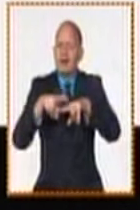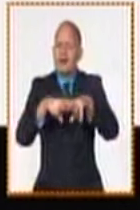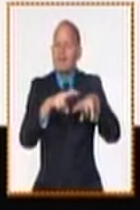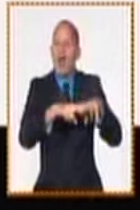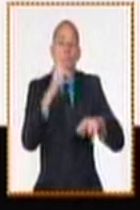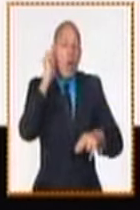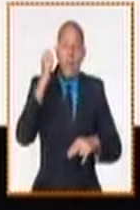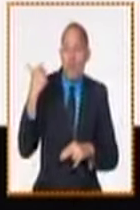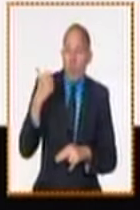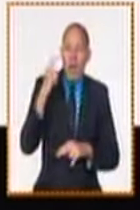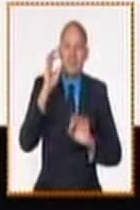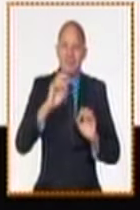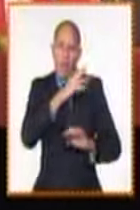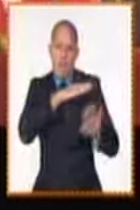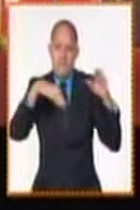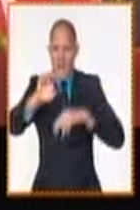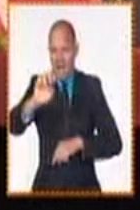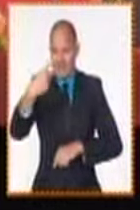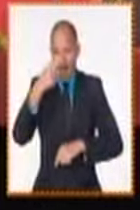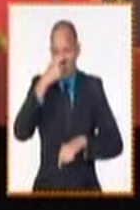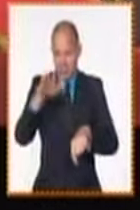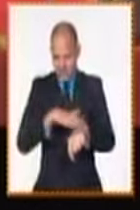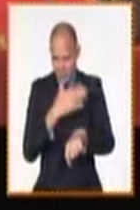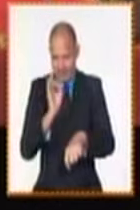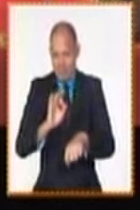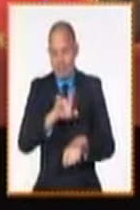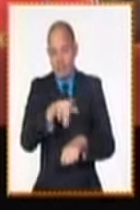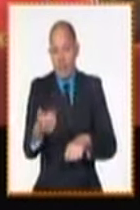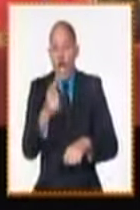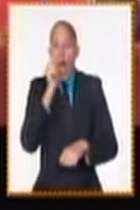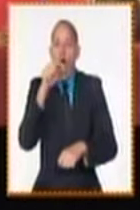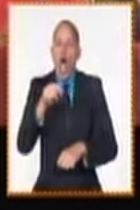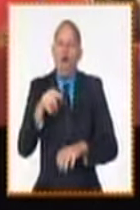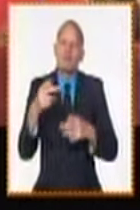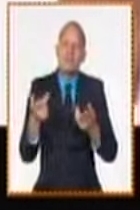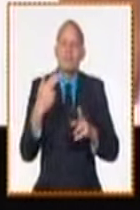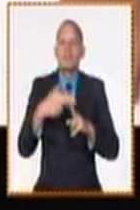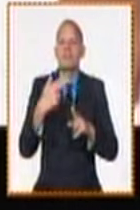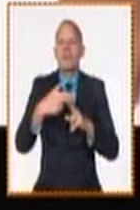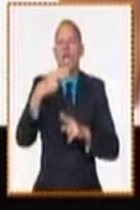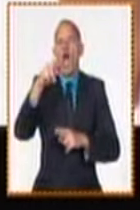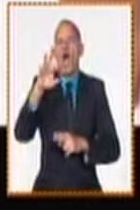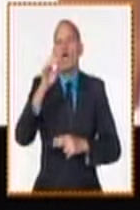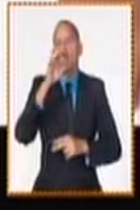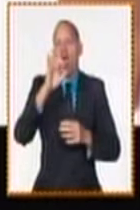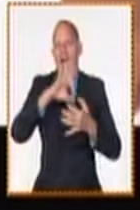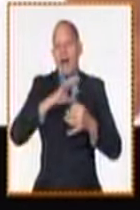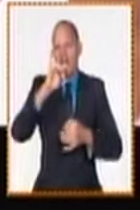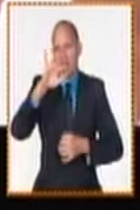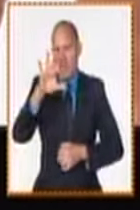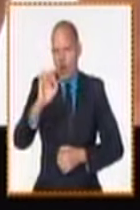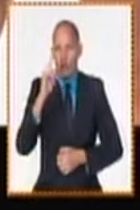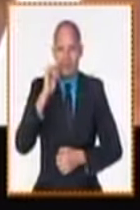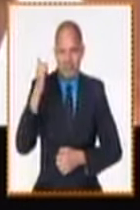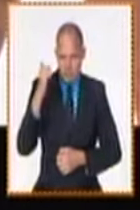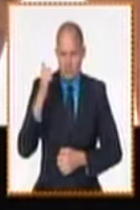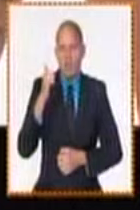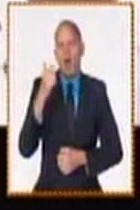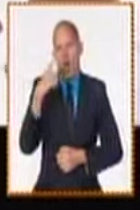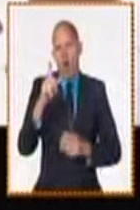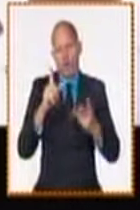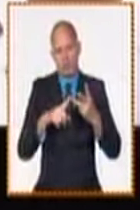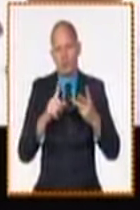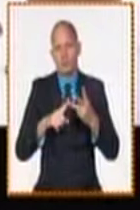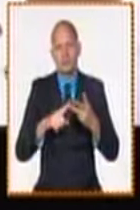María Chatman, Rogelio Polanco, miembro del secretariado del Comité Central y jefe de su departamento ideológico, así como Yanaisi